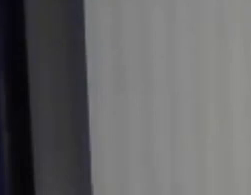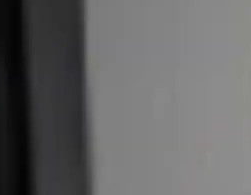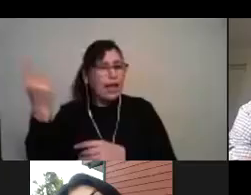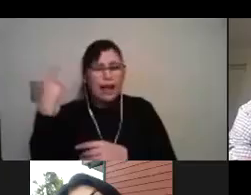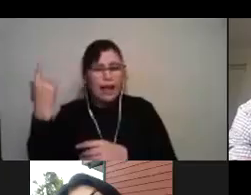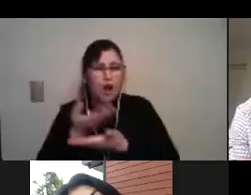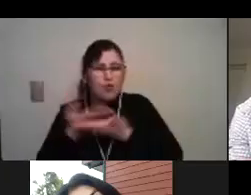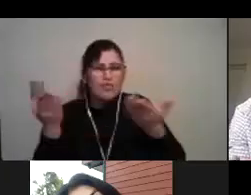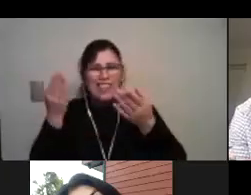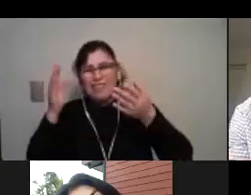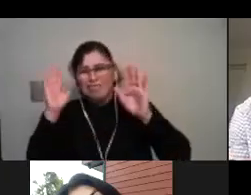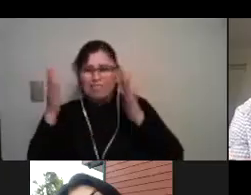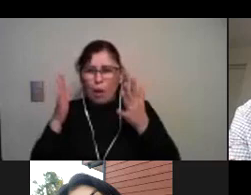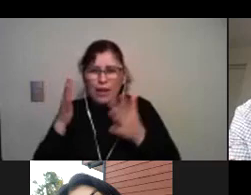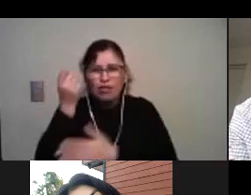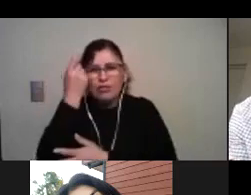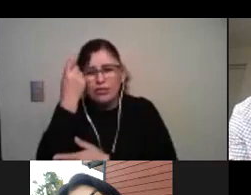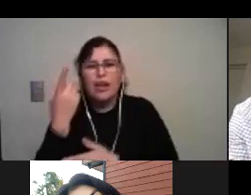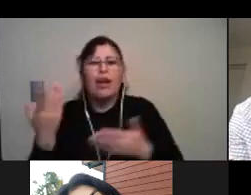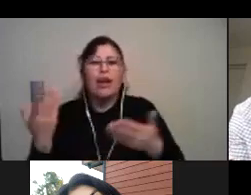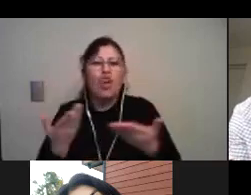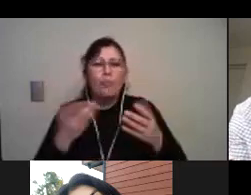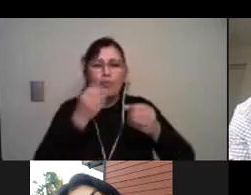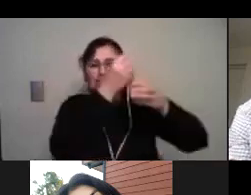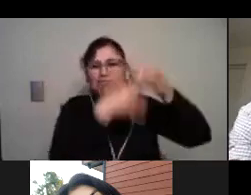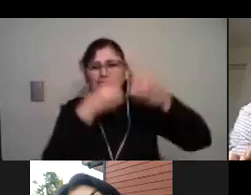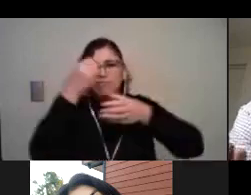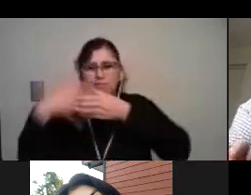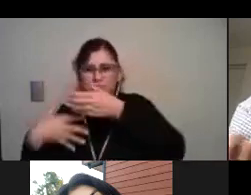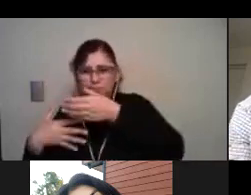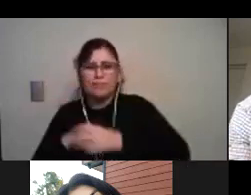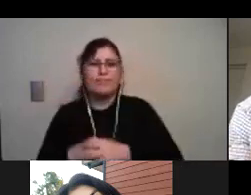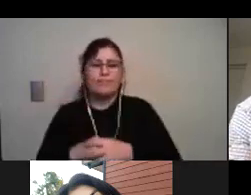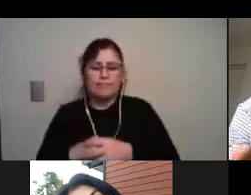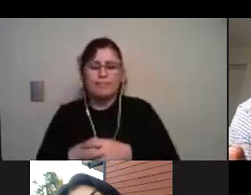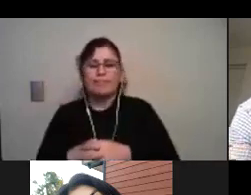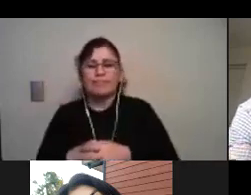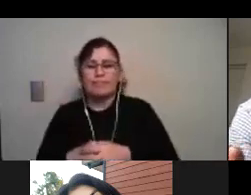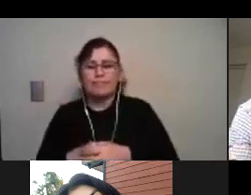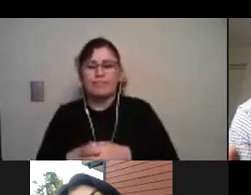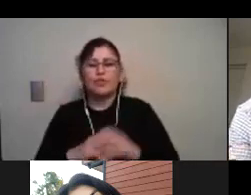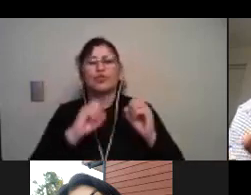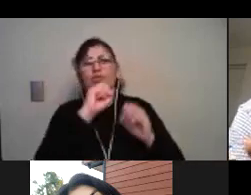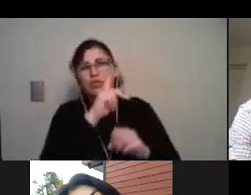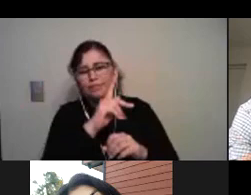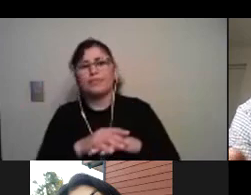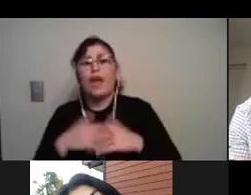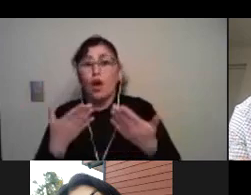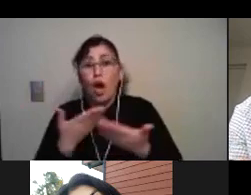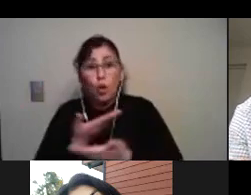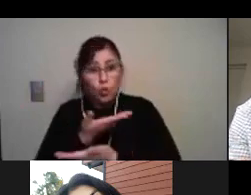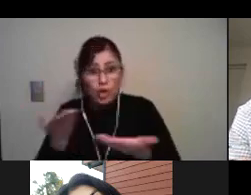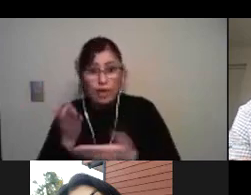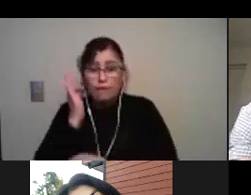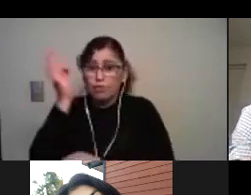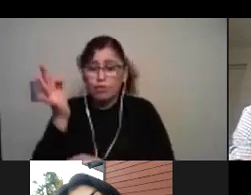imagen sobre cómo se clasifican, ¿de acuerdo? Sí. ¿Ya? Y para que posteriormente cuando ustedes comiencen